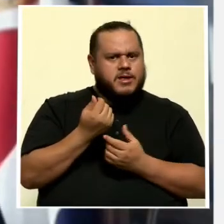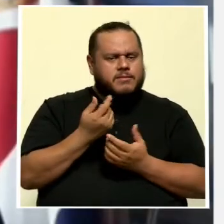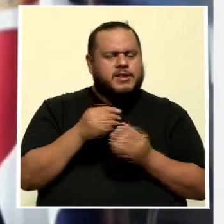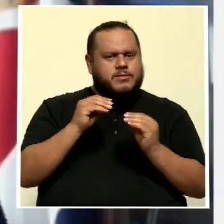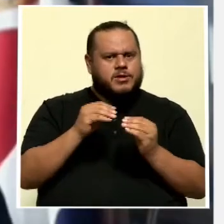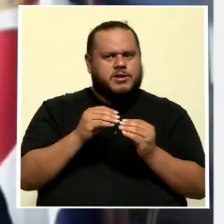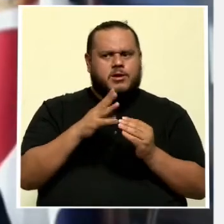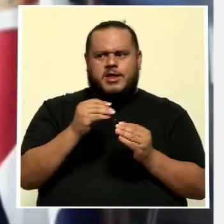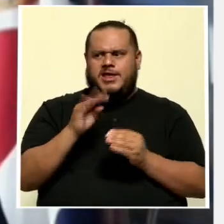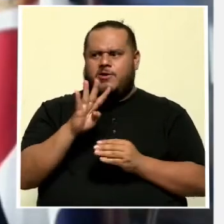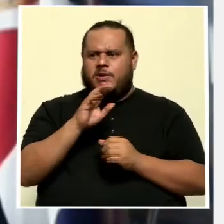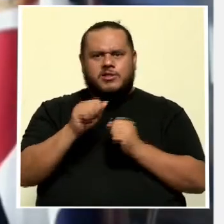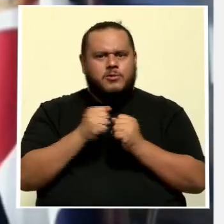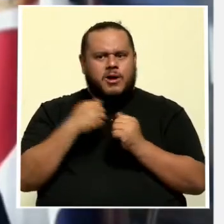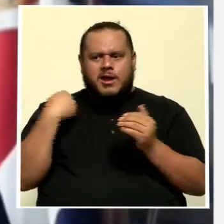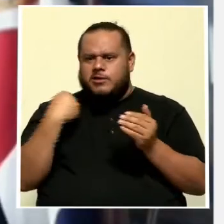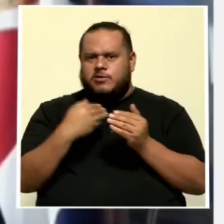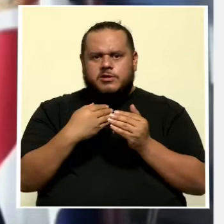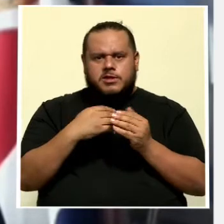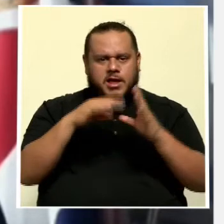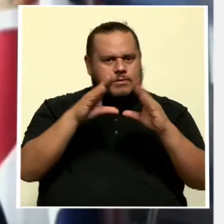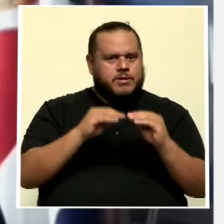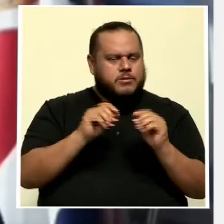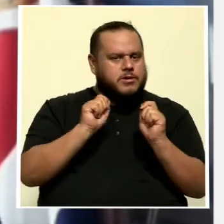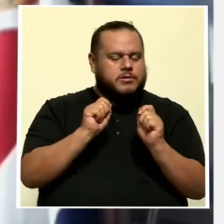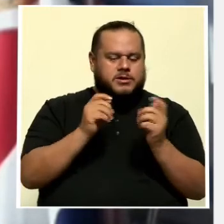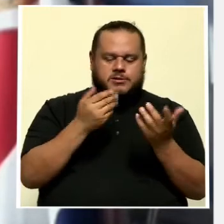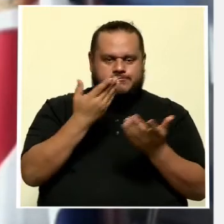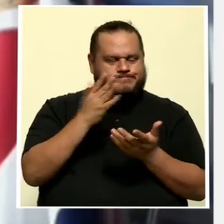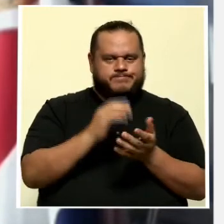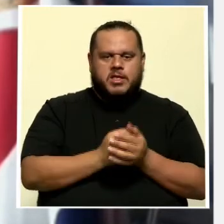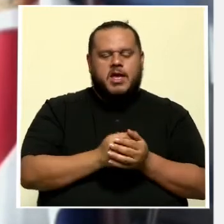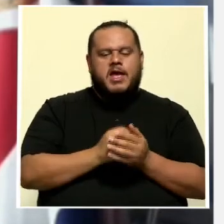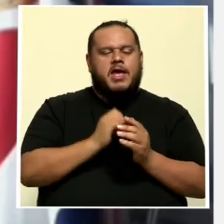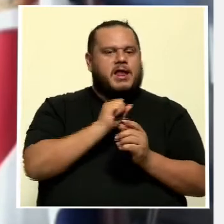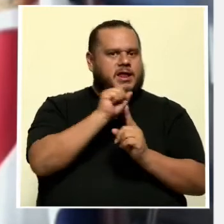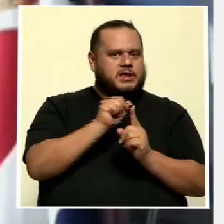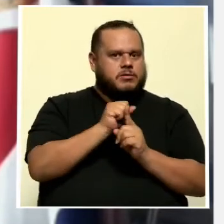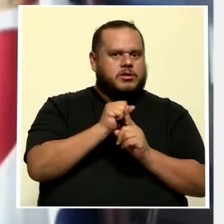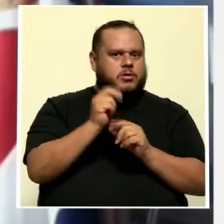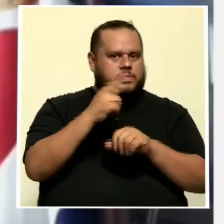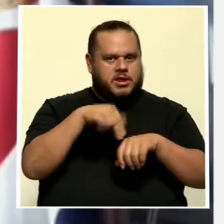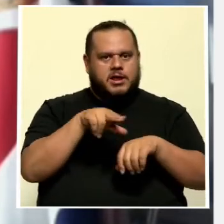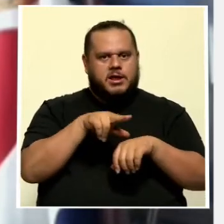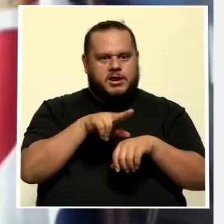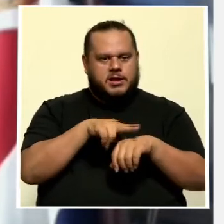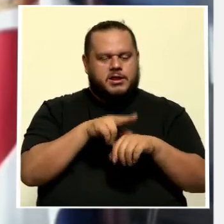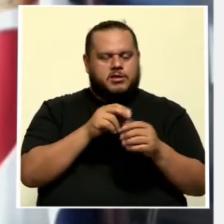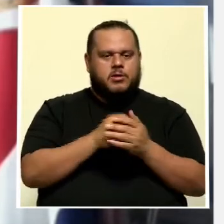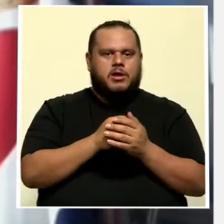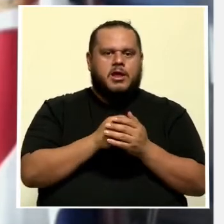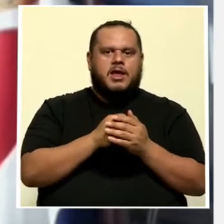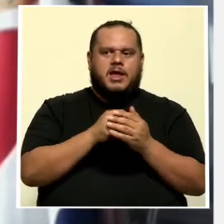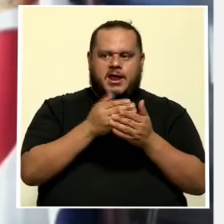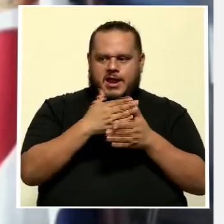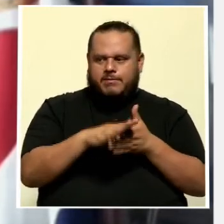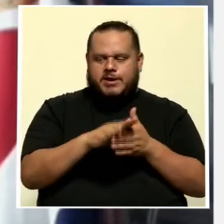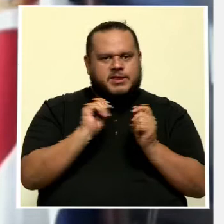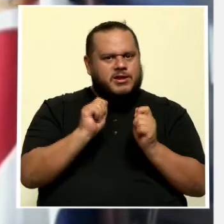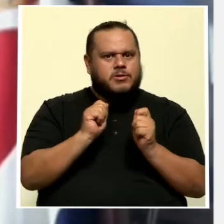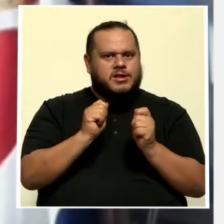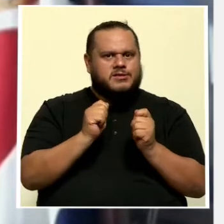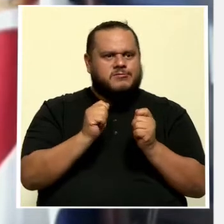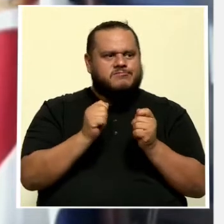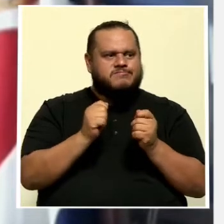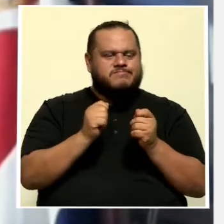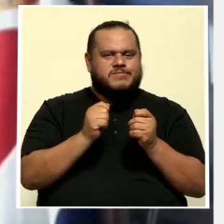educación. 4 años de apagón educativo. Yo no sé si el Estado de la Nación en la parte de la educación se quedó corto,